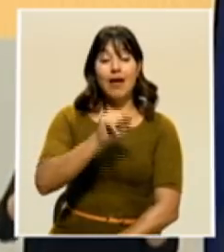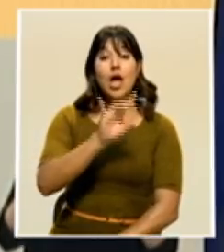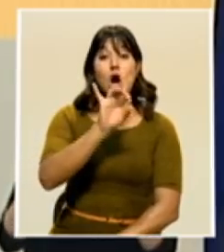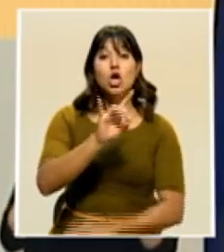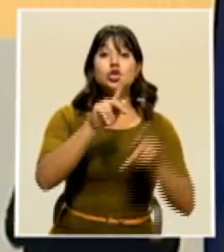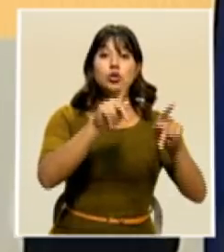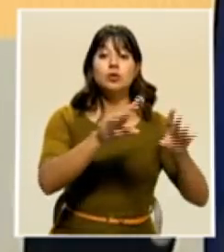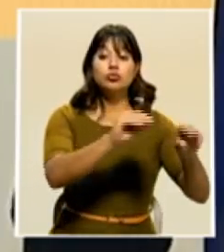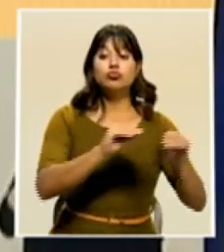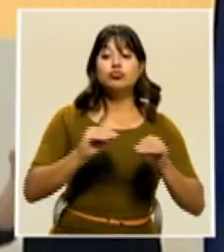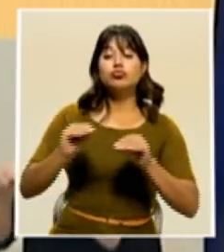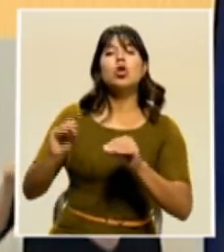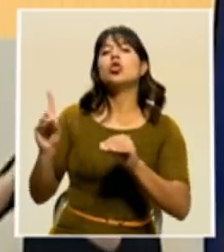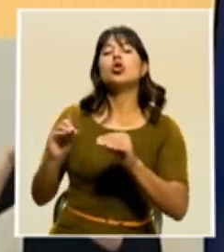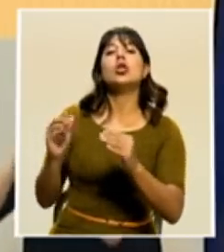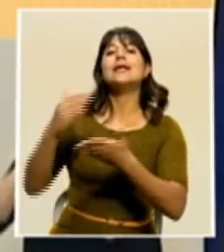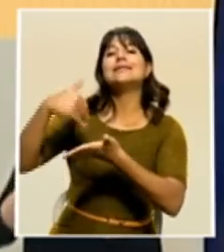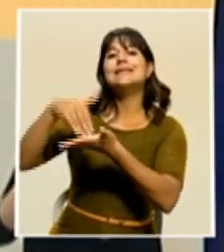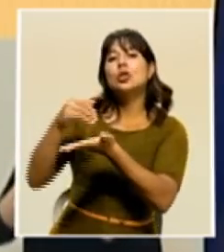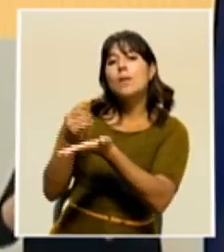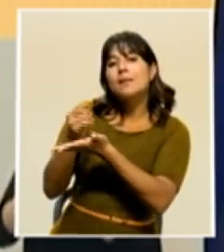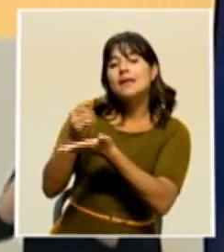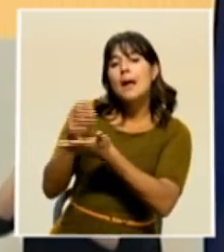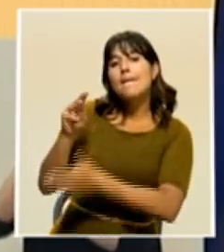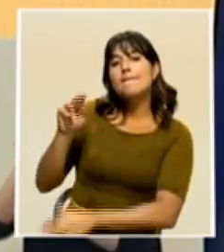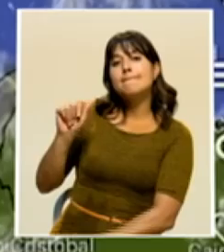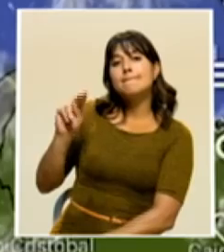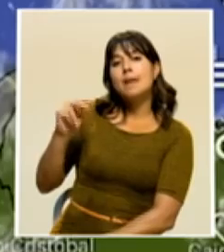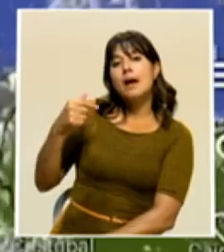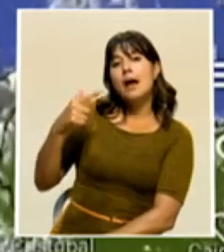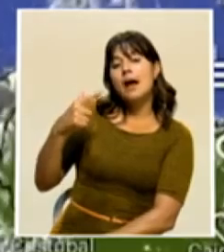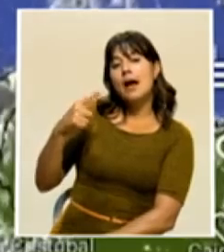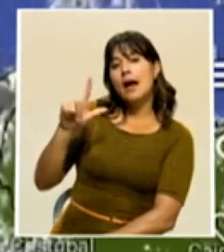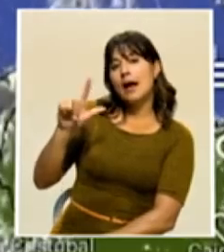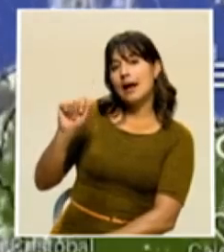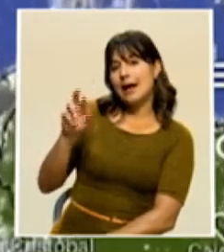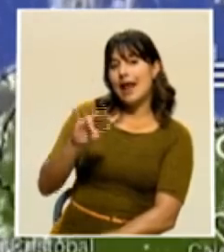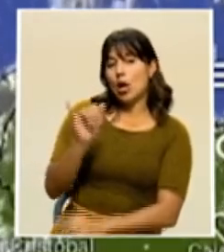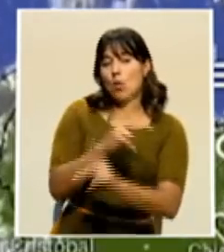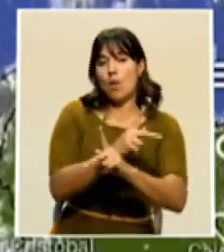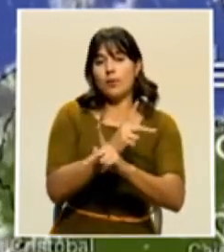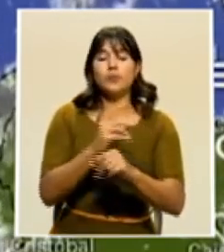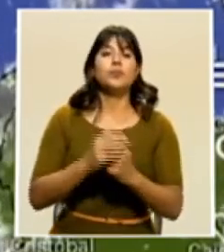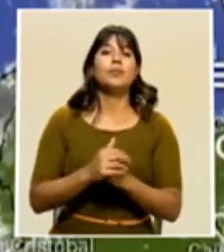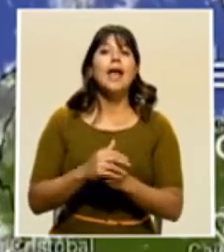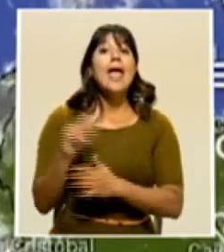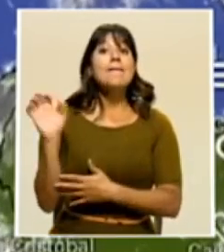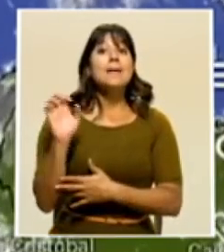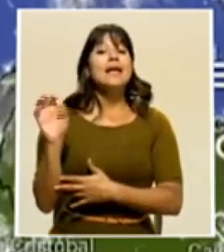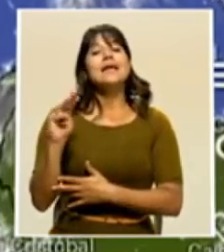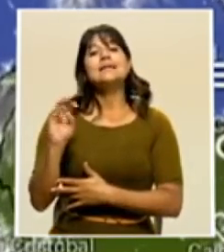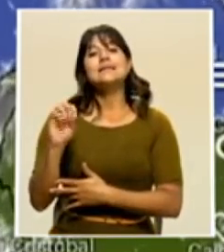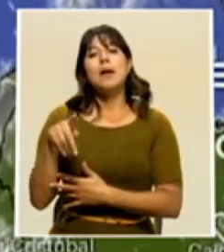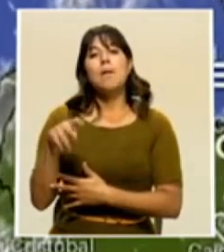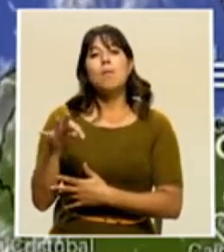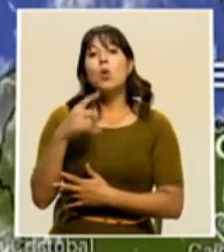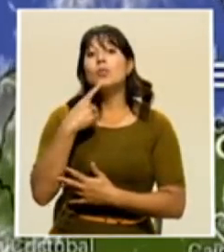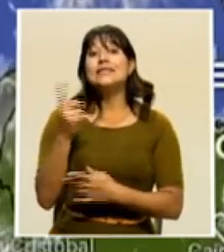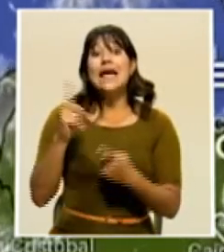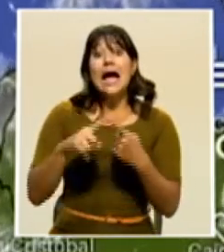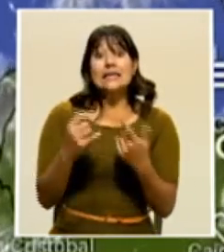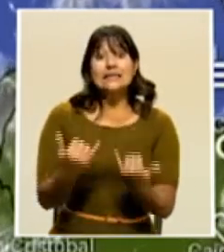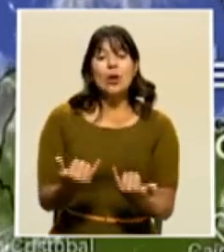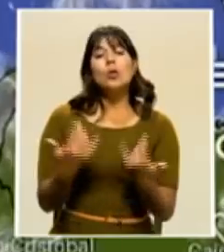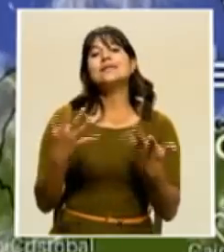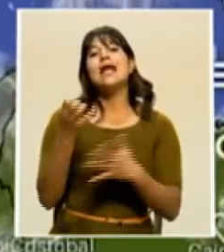al Centro de Investigación del Manglar de manera preventiva. Emergencias del MOP reportaba hasta esta tarde